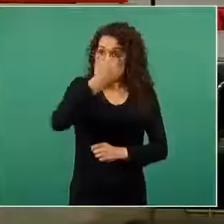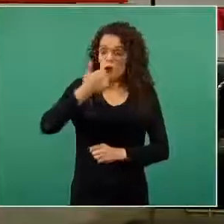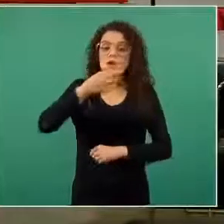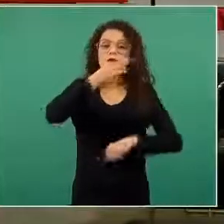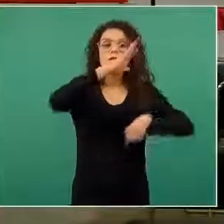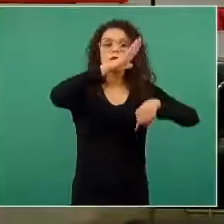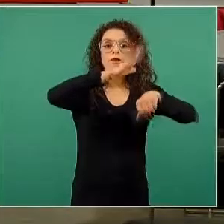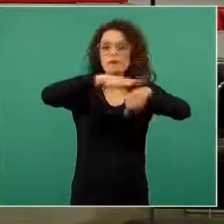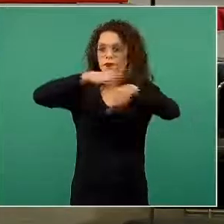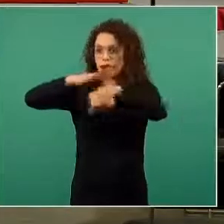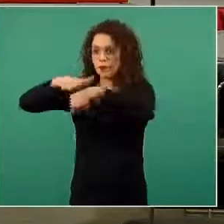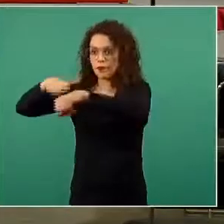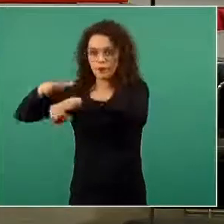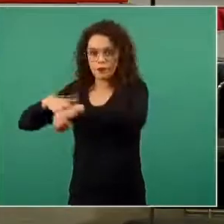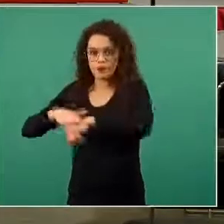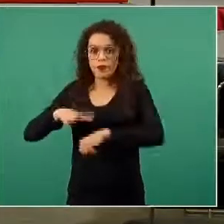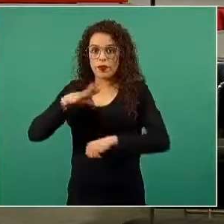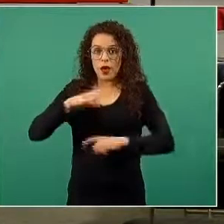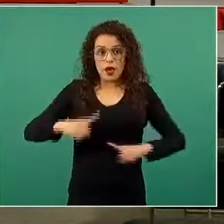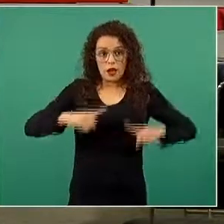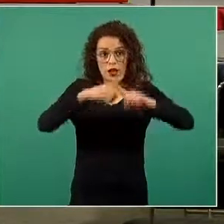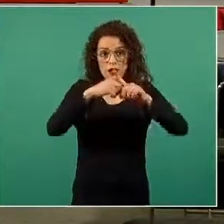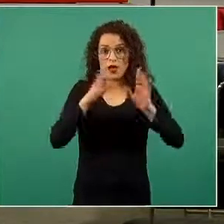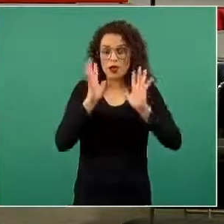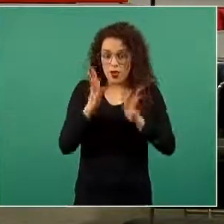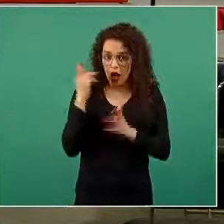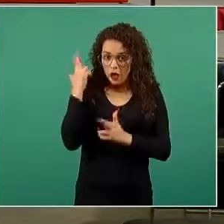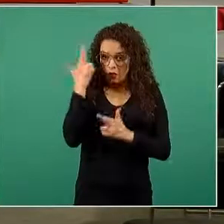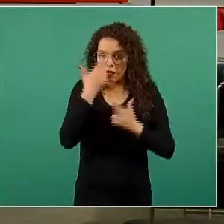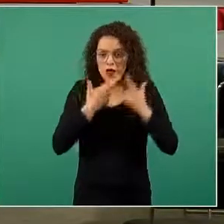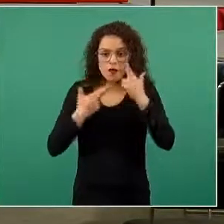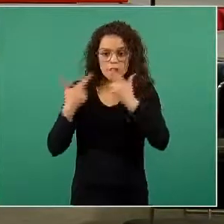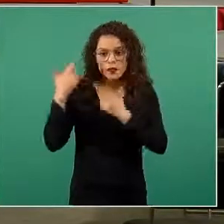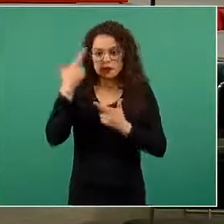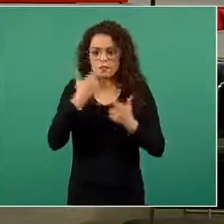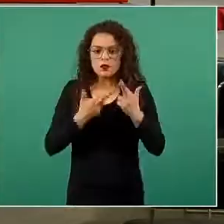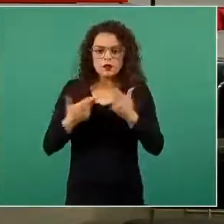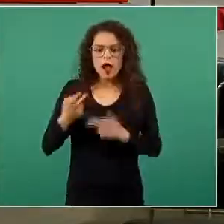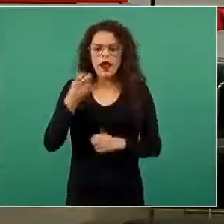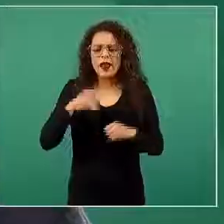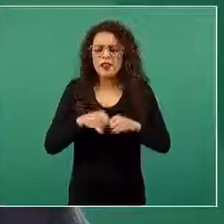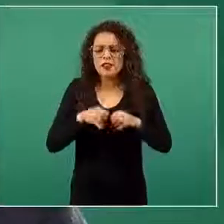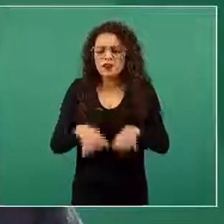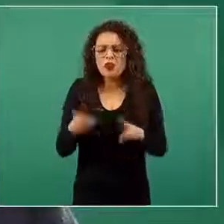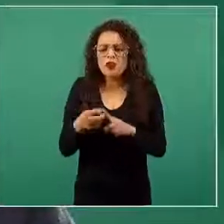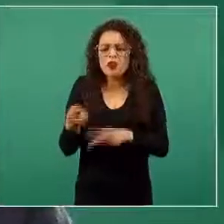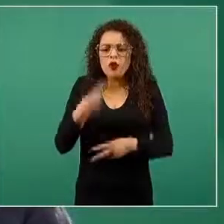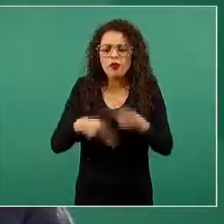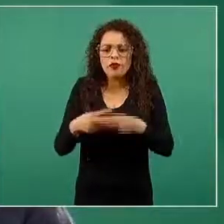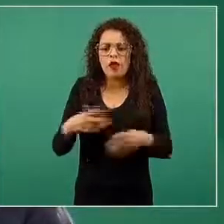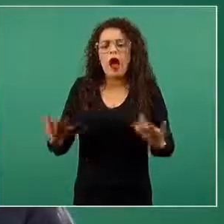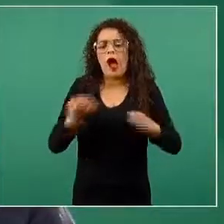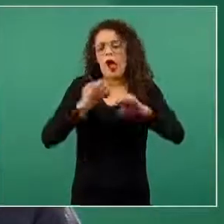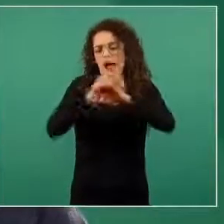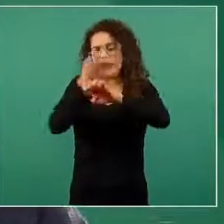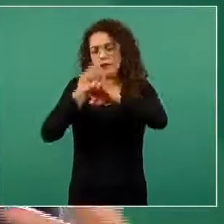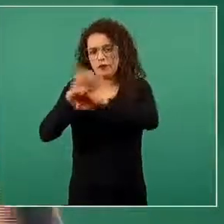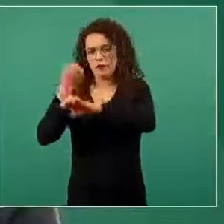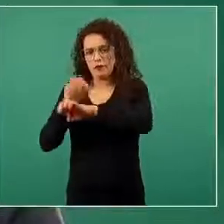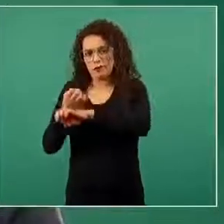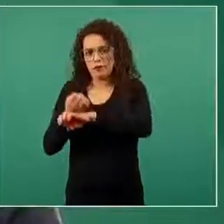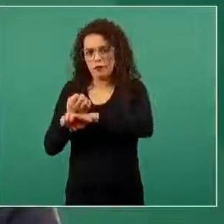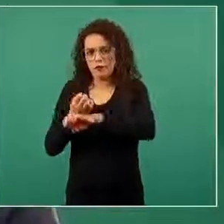comunican aquellos eventos que fueron analizados. Desde luego el informe proviene de las entidades federativas en forma primaria